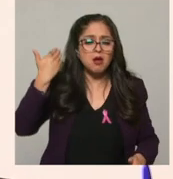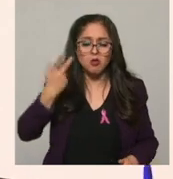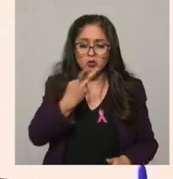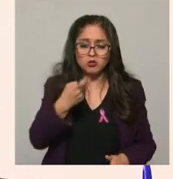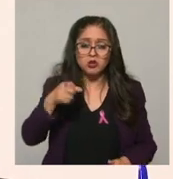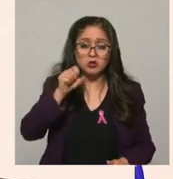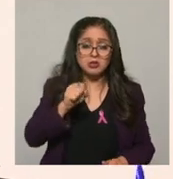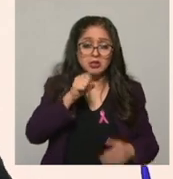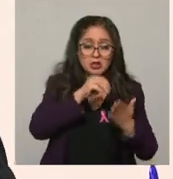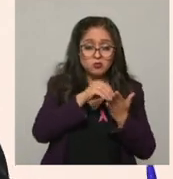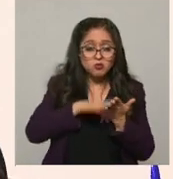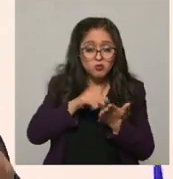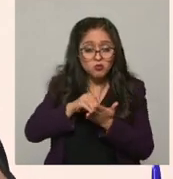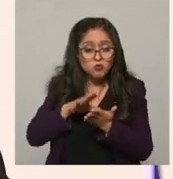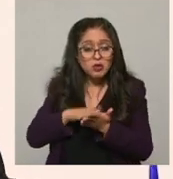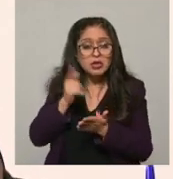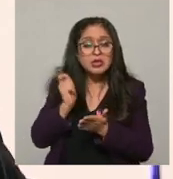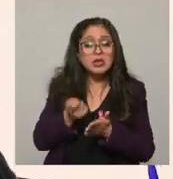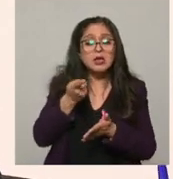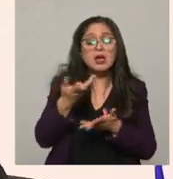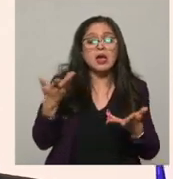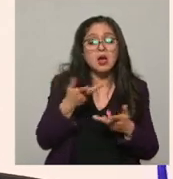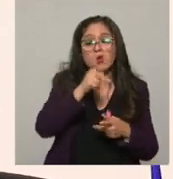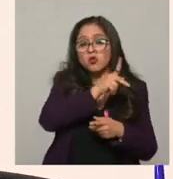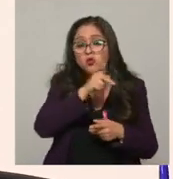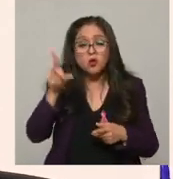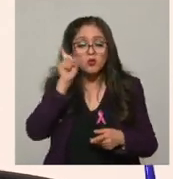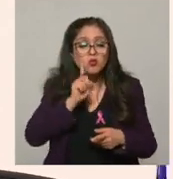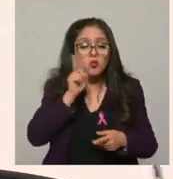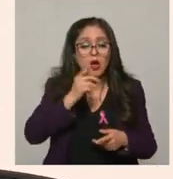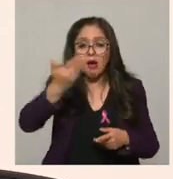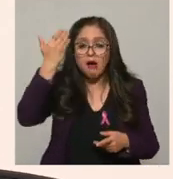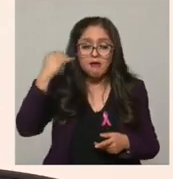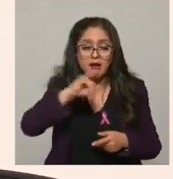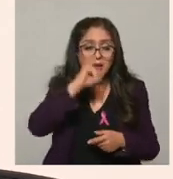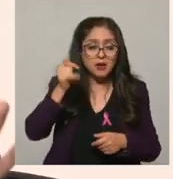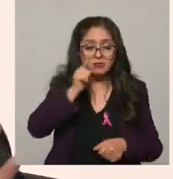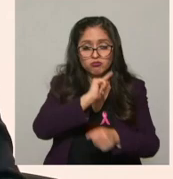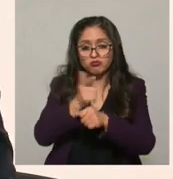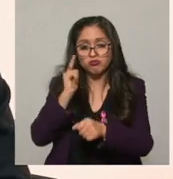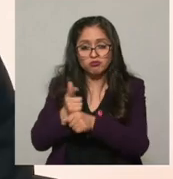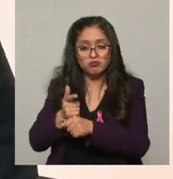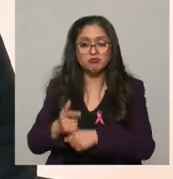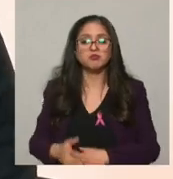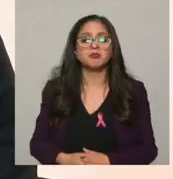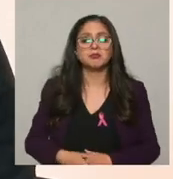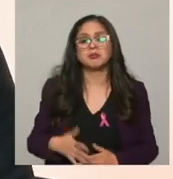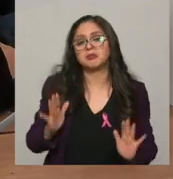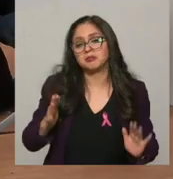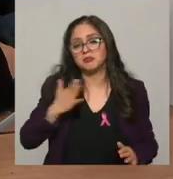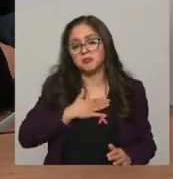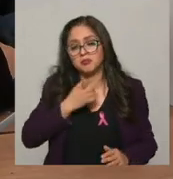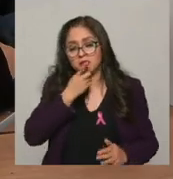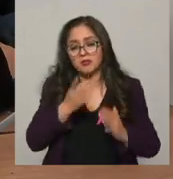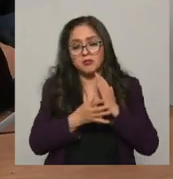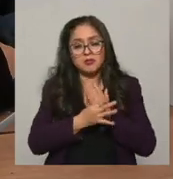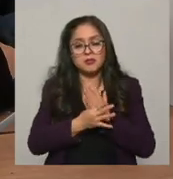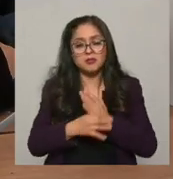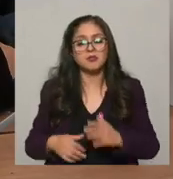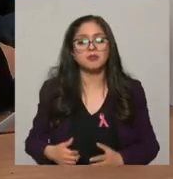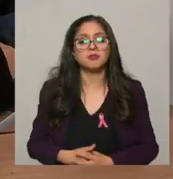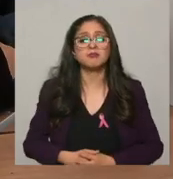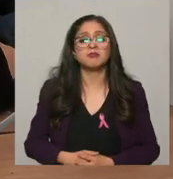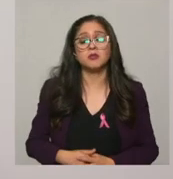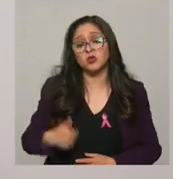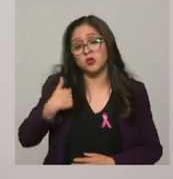casos más? ¿Quién está haciendo algo por todas esas mujeres que ni siquiera fueron identificadas? Claro. Así es. Eso es lo que yo dejo. ¿Tu conclusión? Un